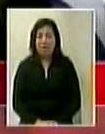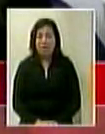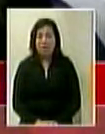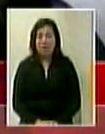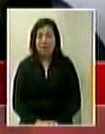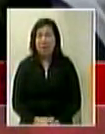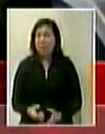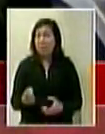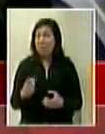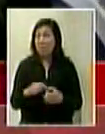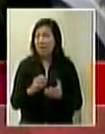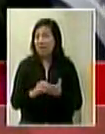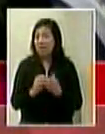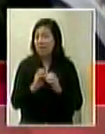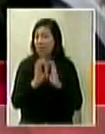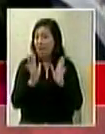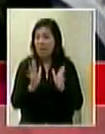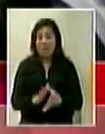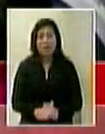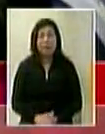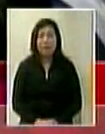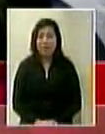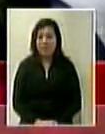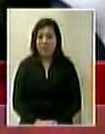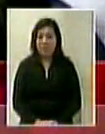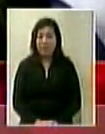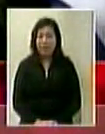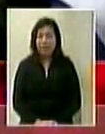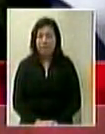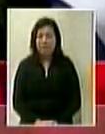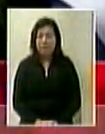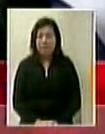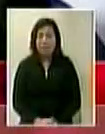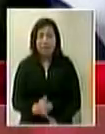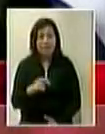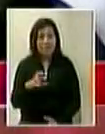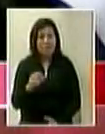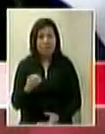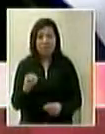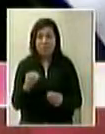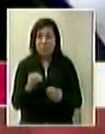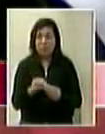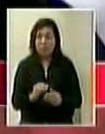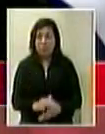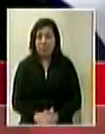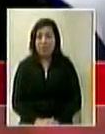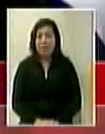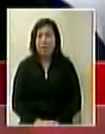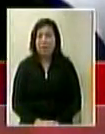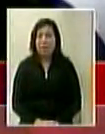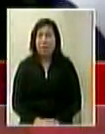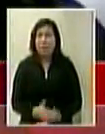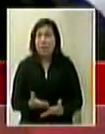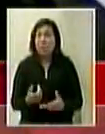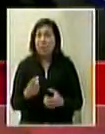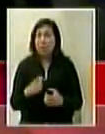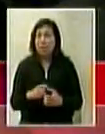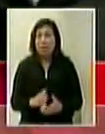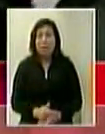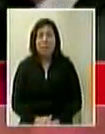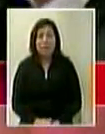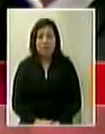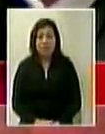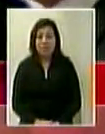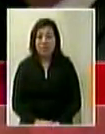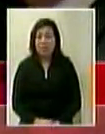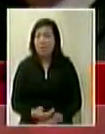convenios son claros, colega, los convenios dicen, pues, internos del fuero común. El INPE no administra ningún penal donde hay internos del fuero